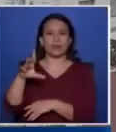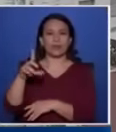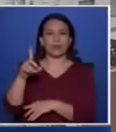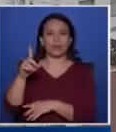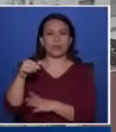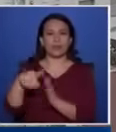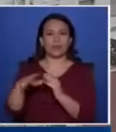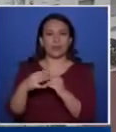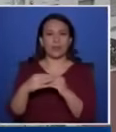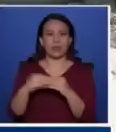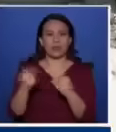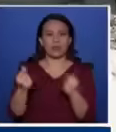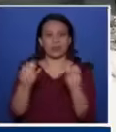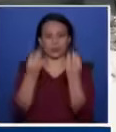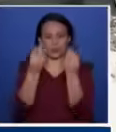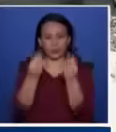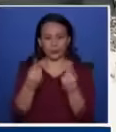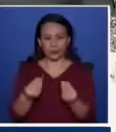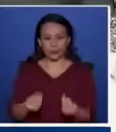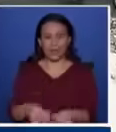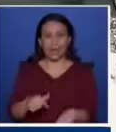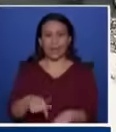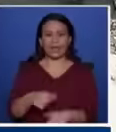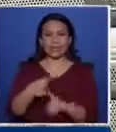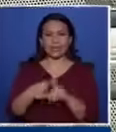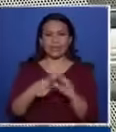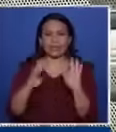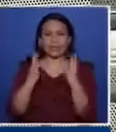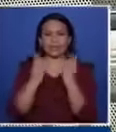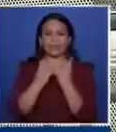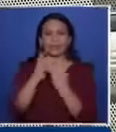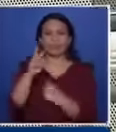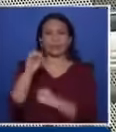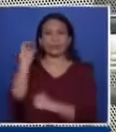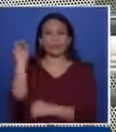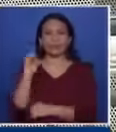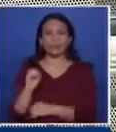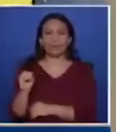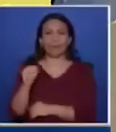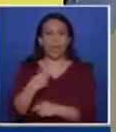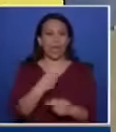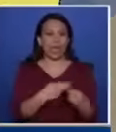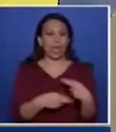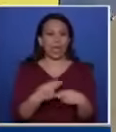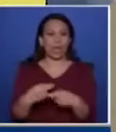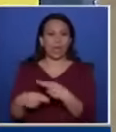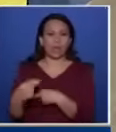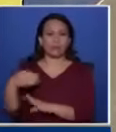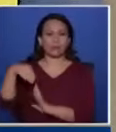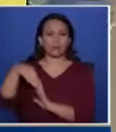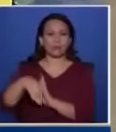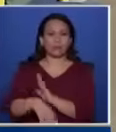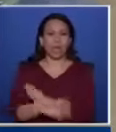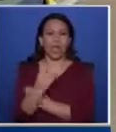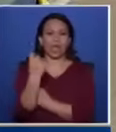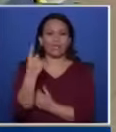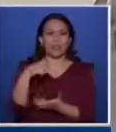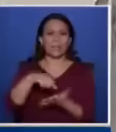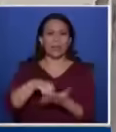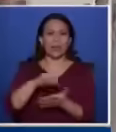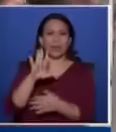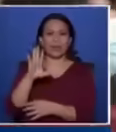primeras cuantificaciones, este mes cerrará con una caída del 20%. Las ventas se reducirán a 11 mil millones de